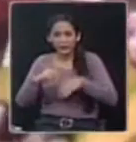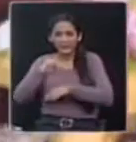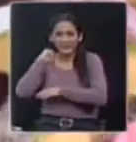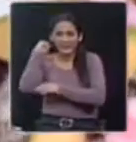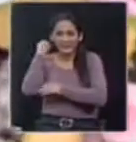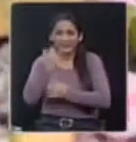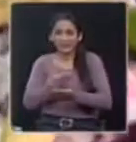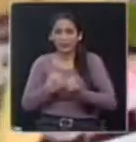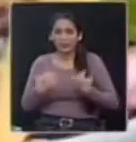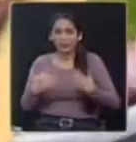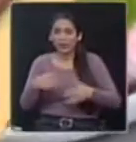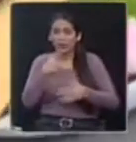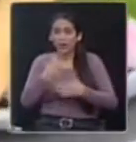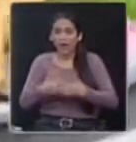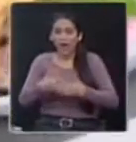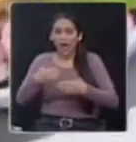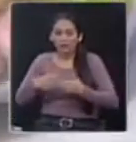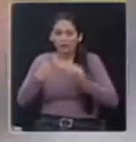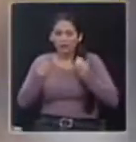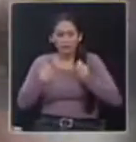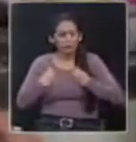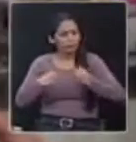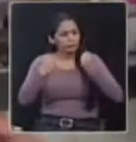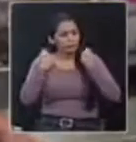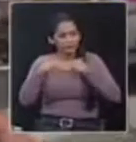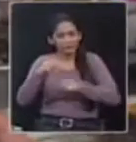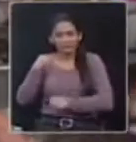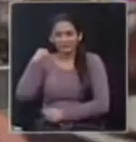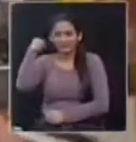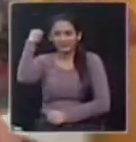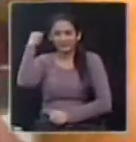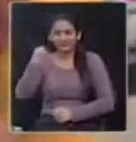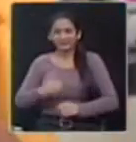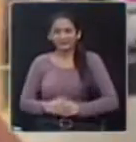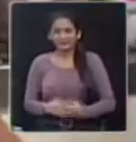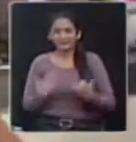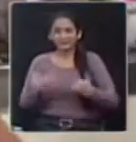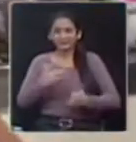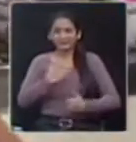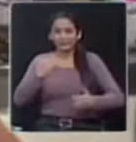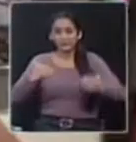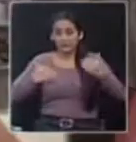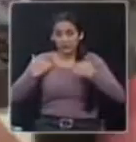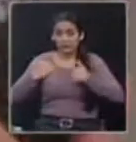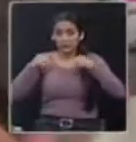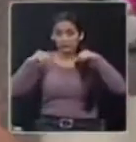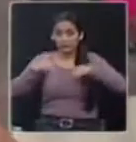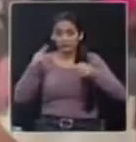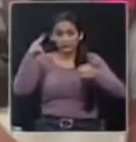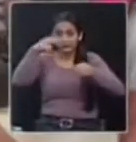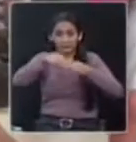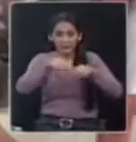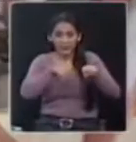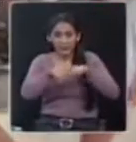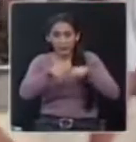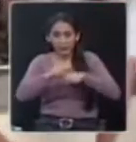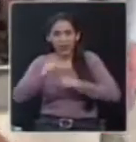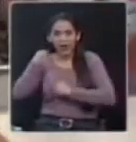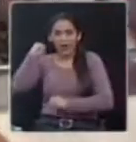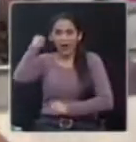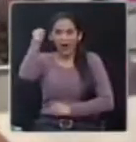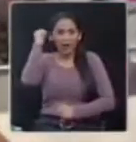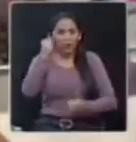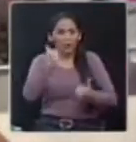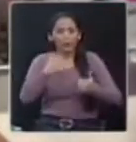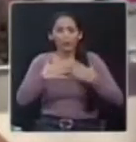alimentos fueron clave para obtener el premio. Me siento muy contento que realmente haya ganado este premio, porque para mí es